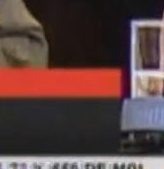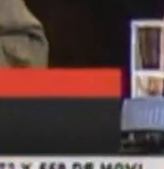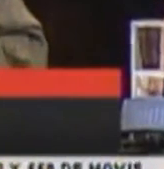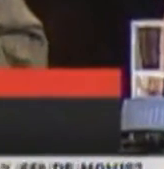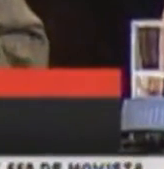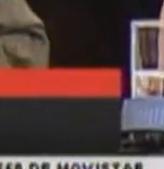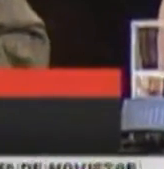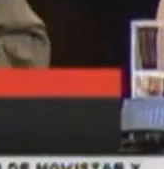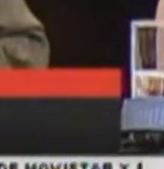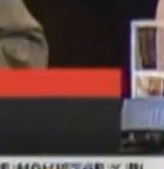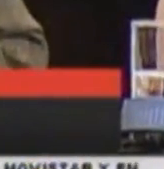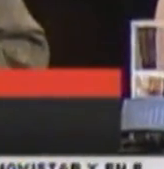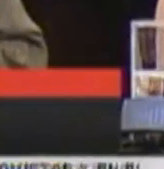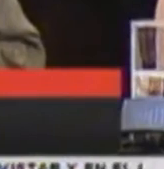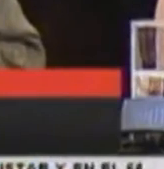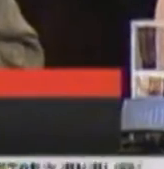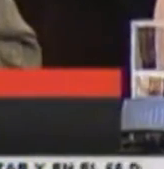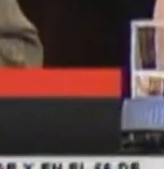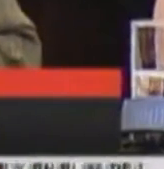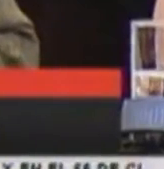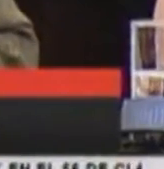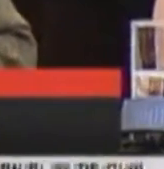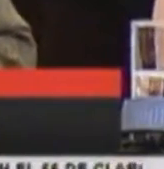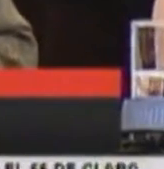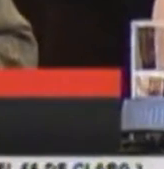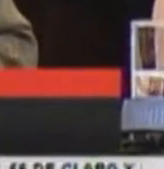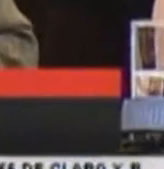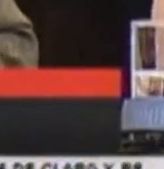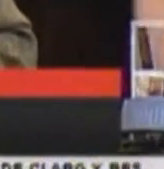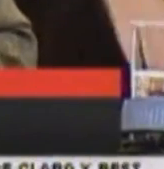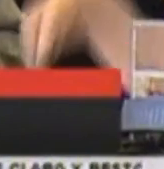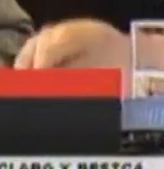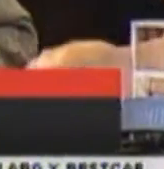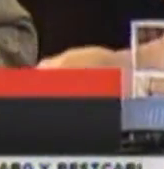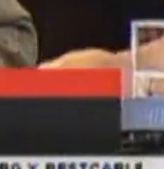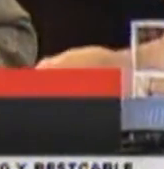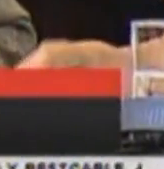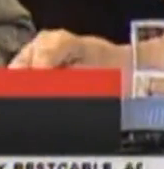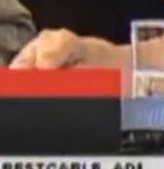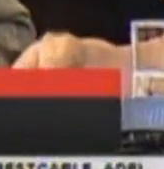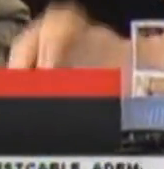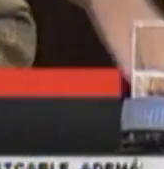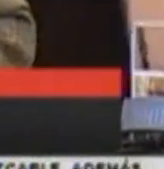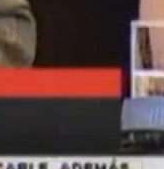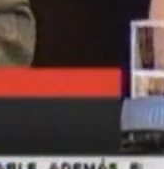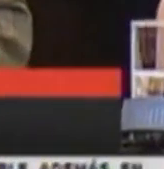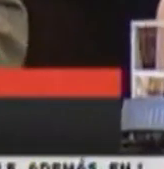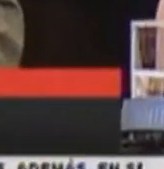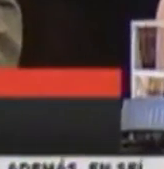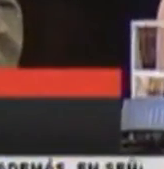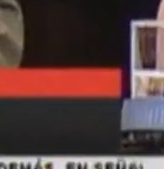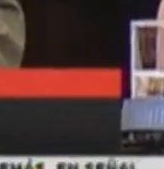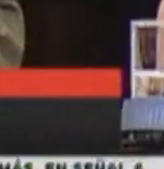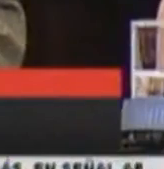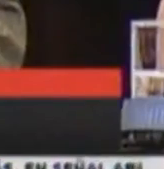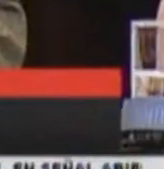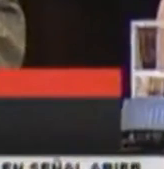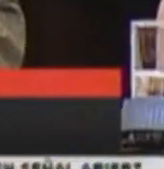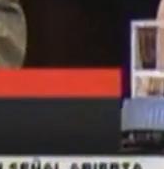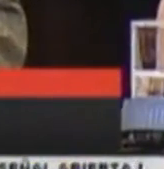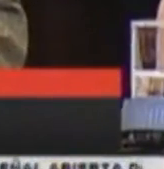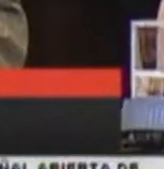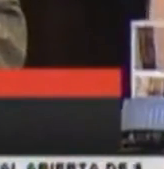inversión general. Que se, hay, no sé si ustedes saben, pero hay un documento de la OECD referido a las 12 mejores prácticas de